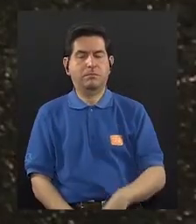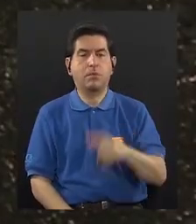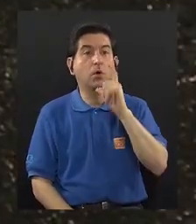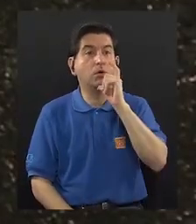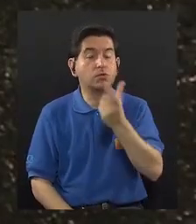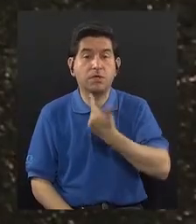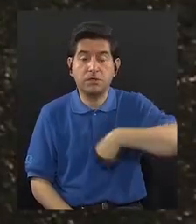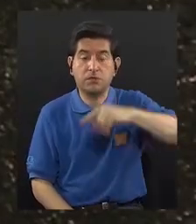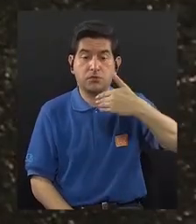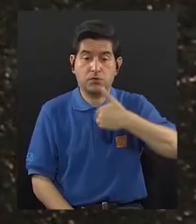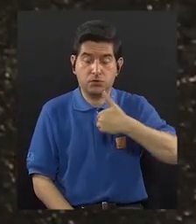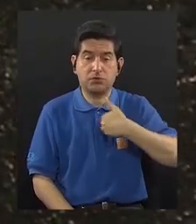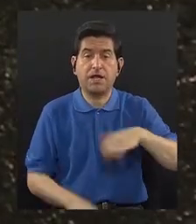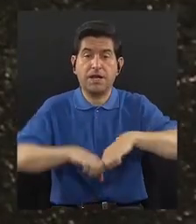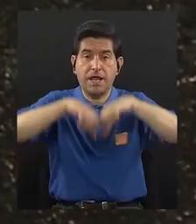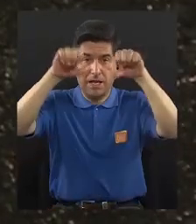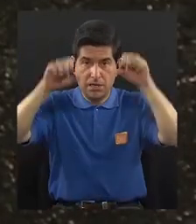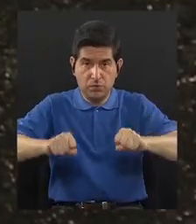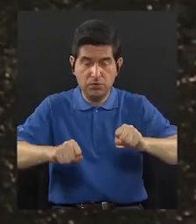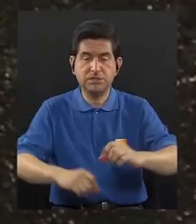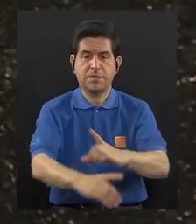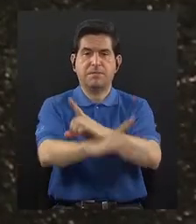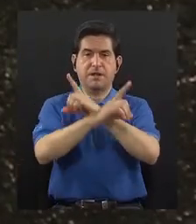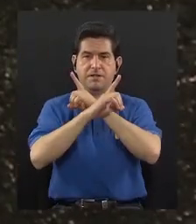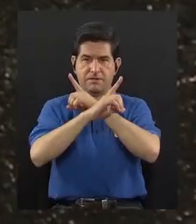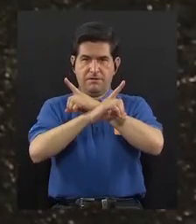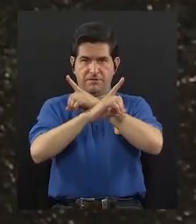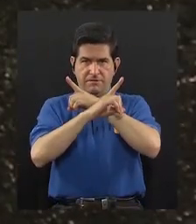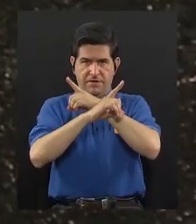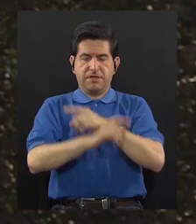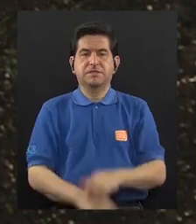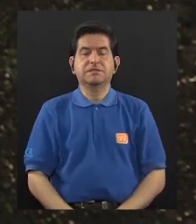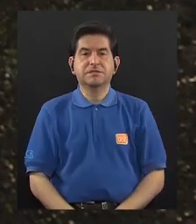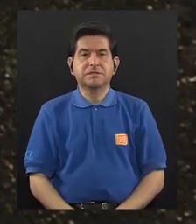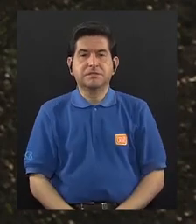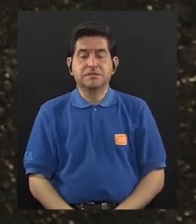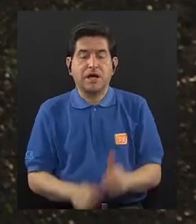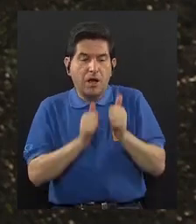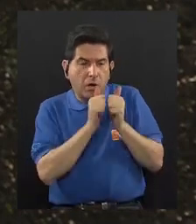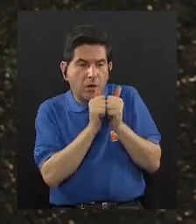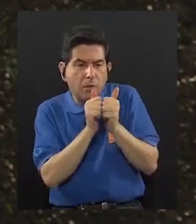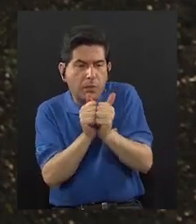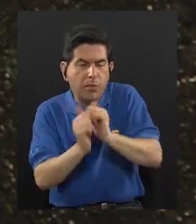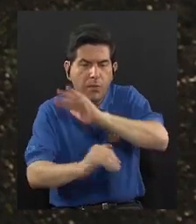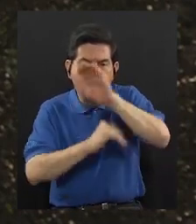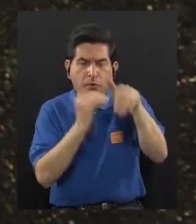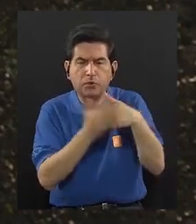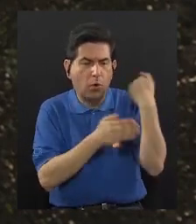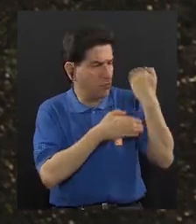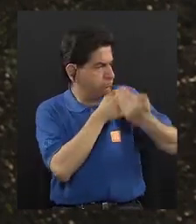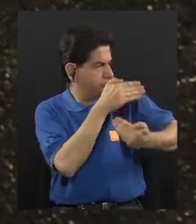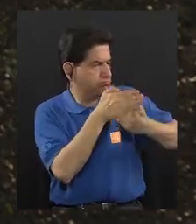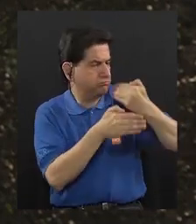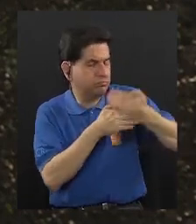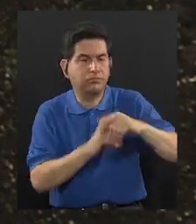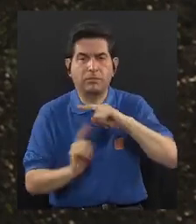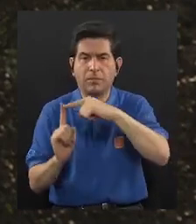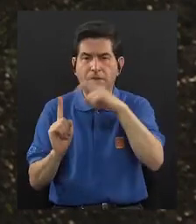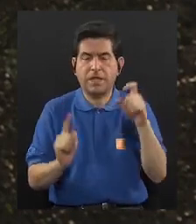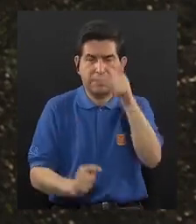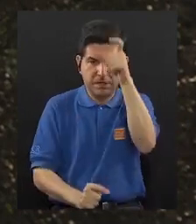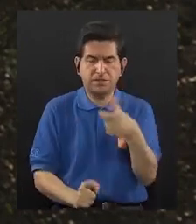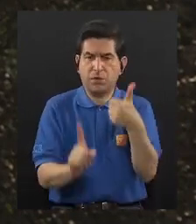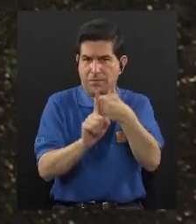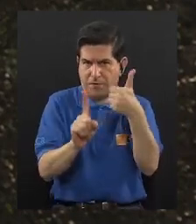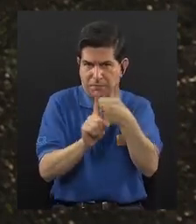afortunadamente nosotros contamos con un sistema de defensa que prácticamente nos acompañan toda la evolución desde que el